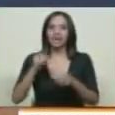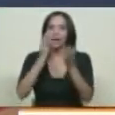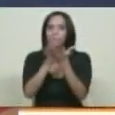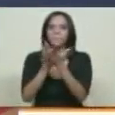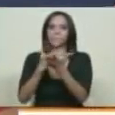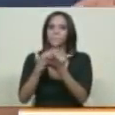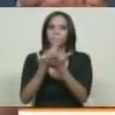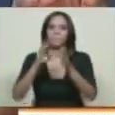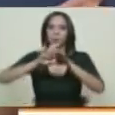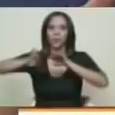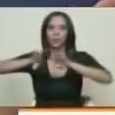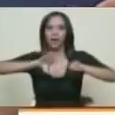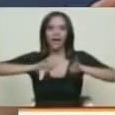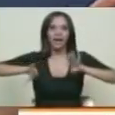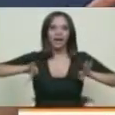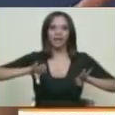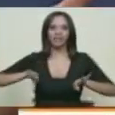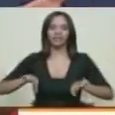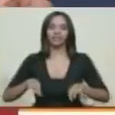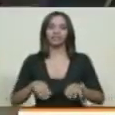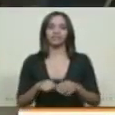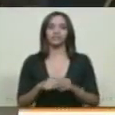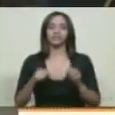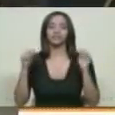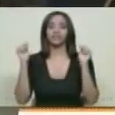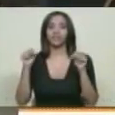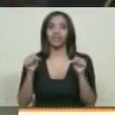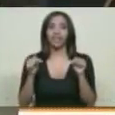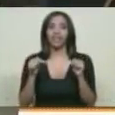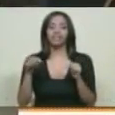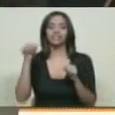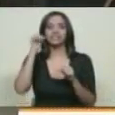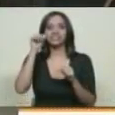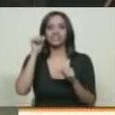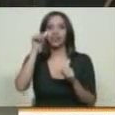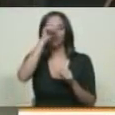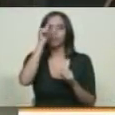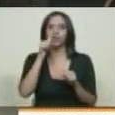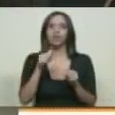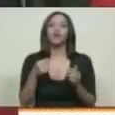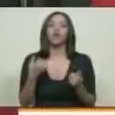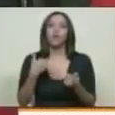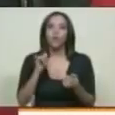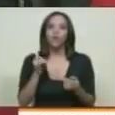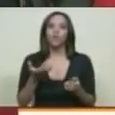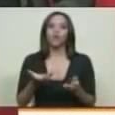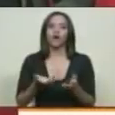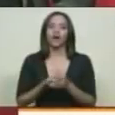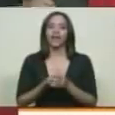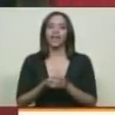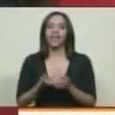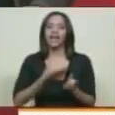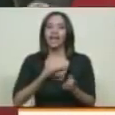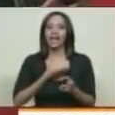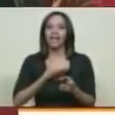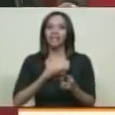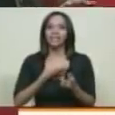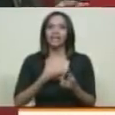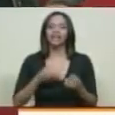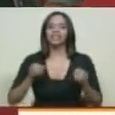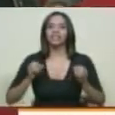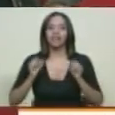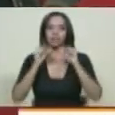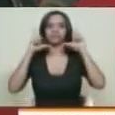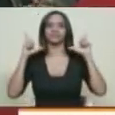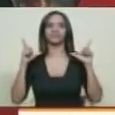lo están vendiendo. Este fin de semana hubo un operativo de parte de la alcaldía de Municipal de Libertador en todos los mercados municipales y apareció el pollo,